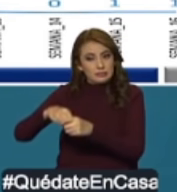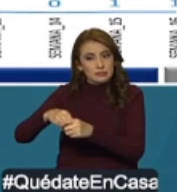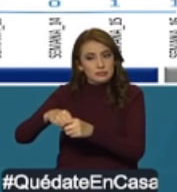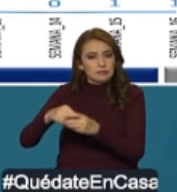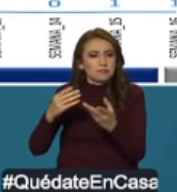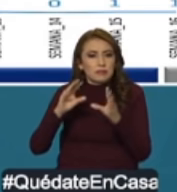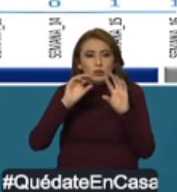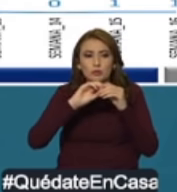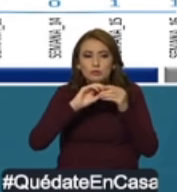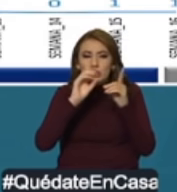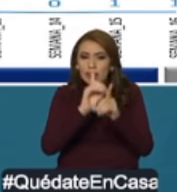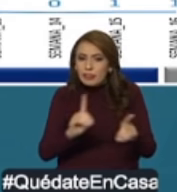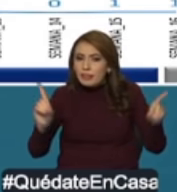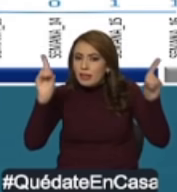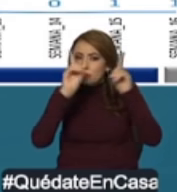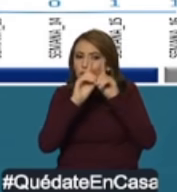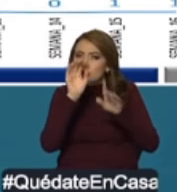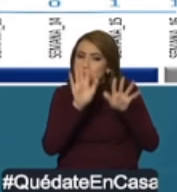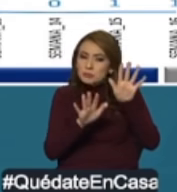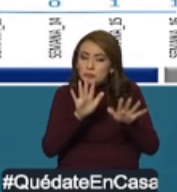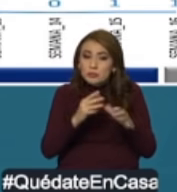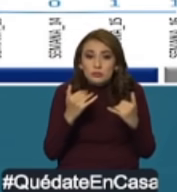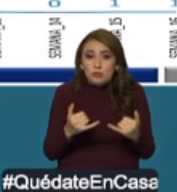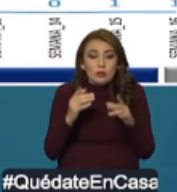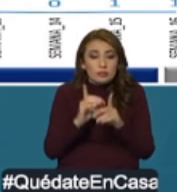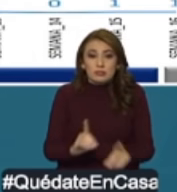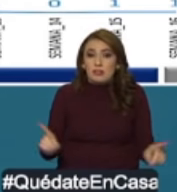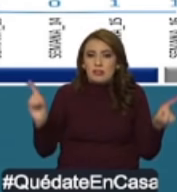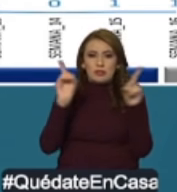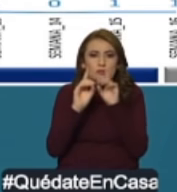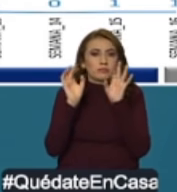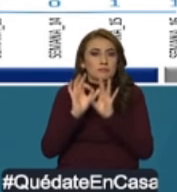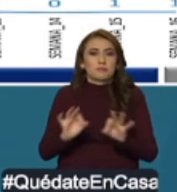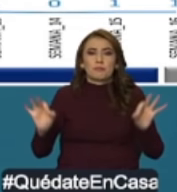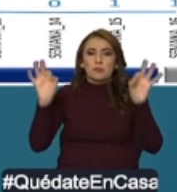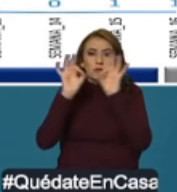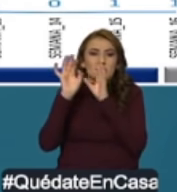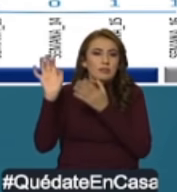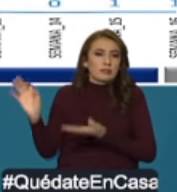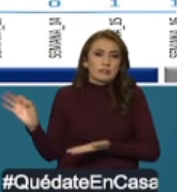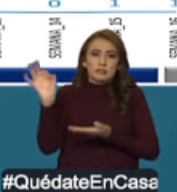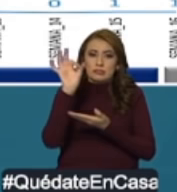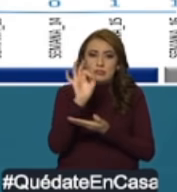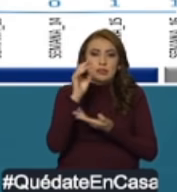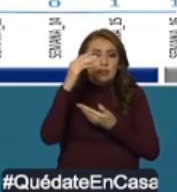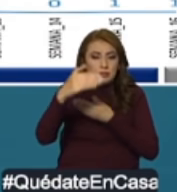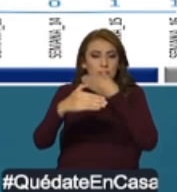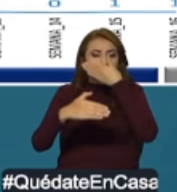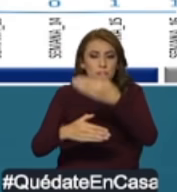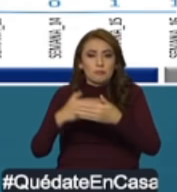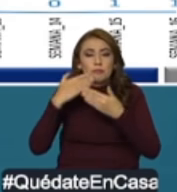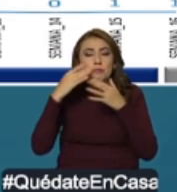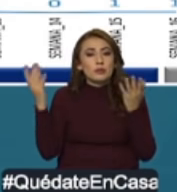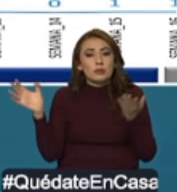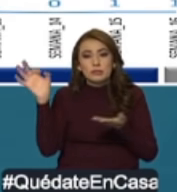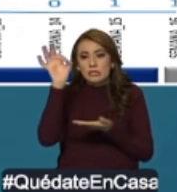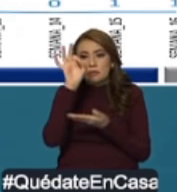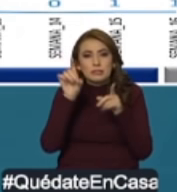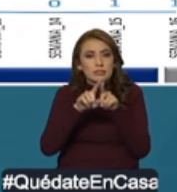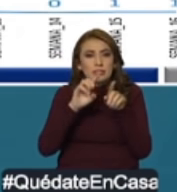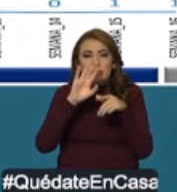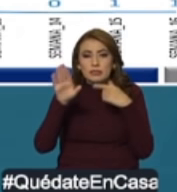grande, pero para nosotros es un número sumamente representativo y que merece adoptar una serie de